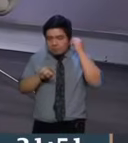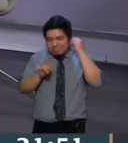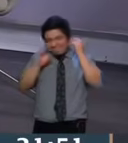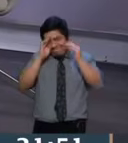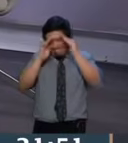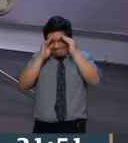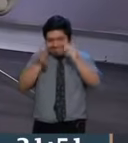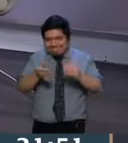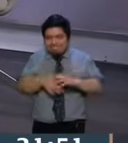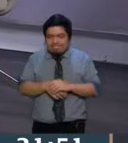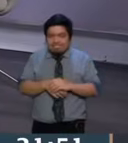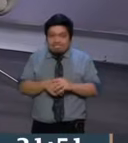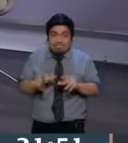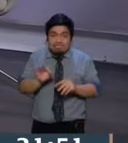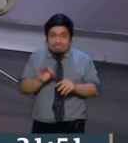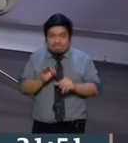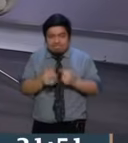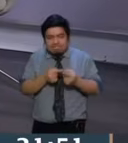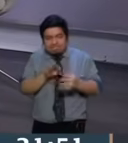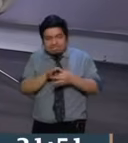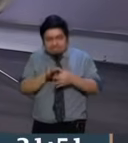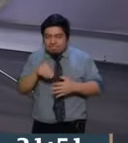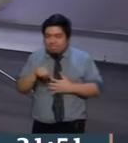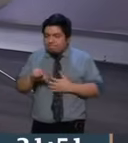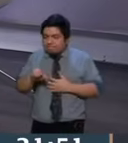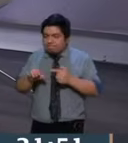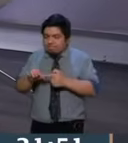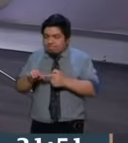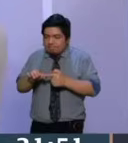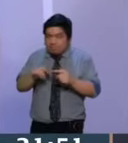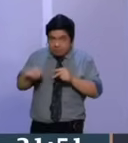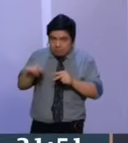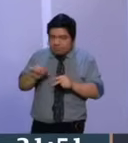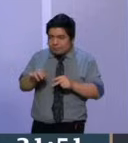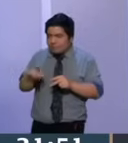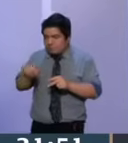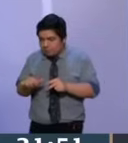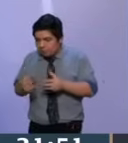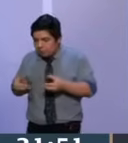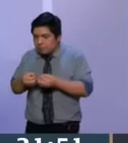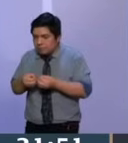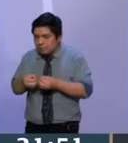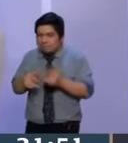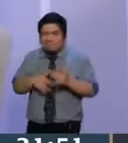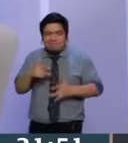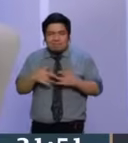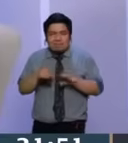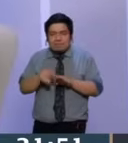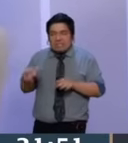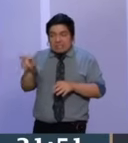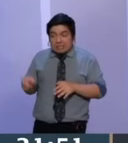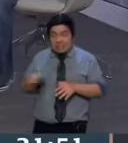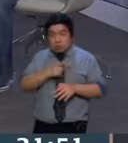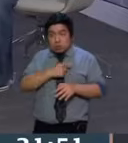pensar que lo que suma Movimiento Ciudadano a Sandra, en realidad, es mucho mayor que lo que Sandra podría